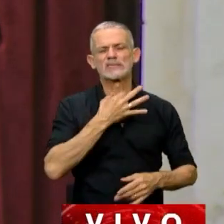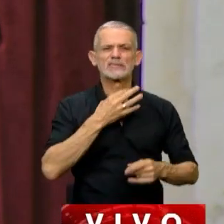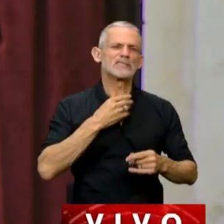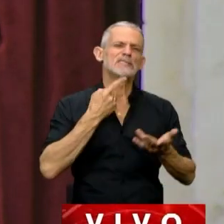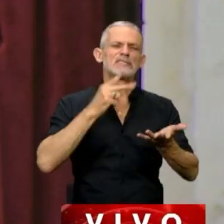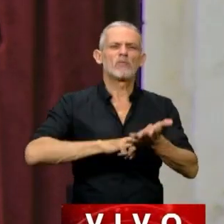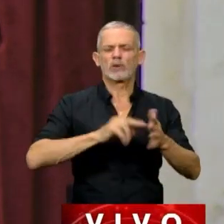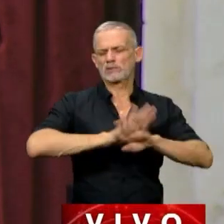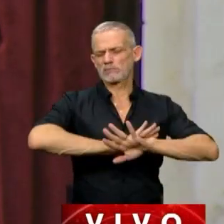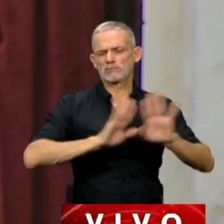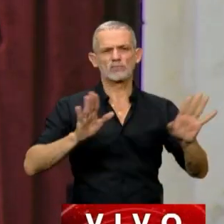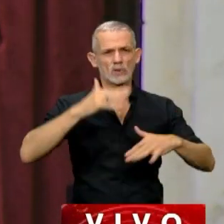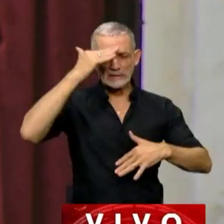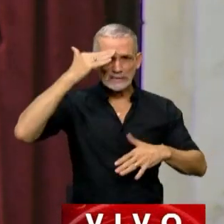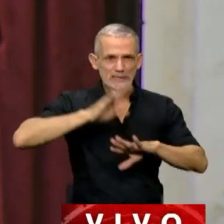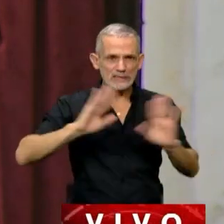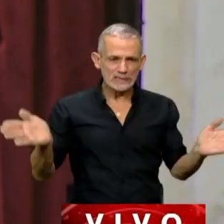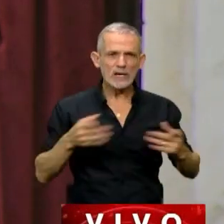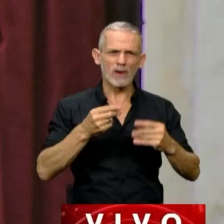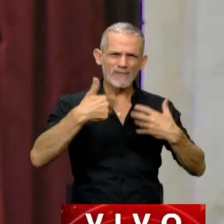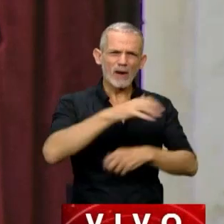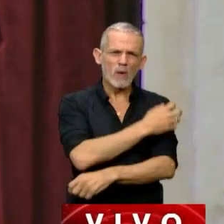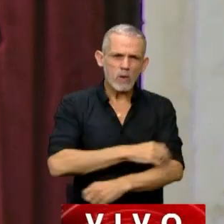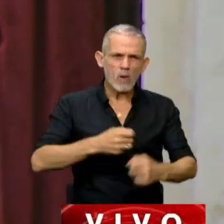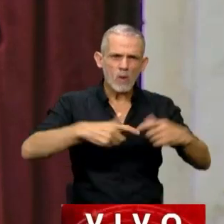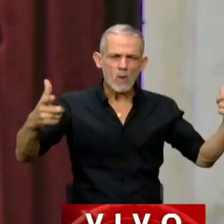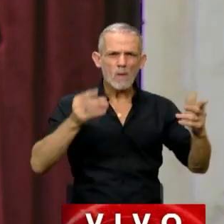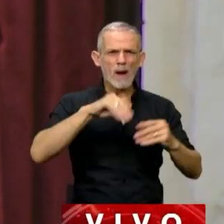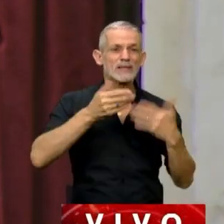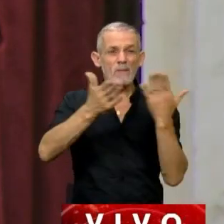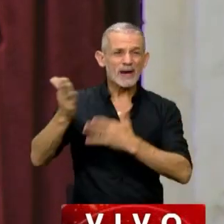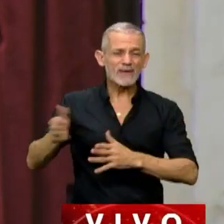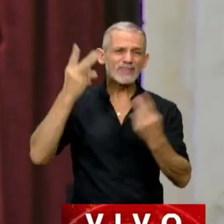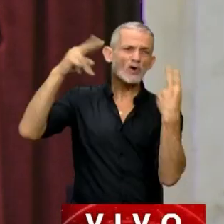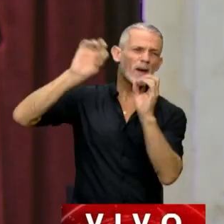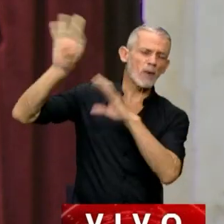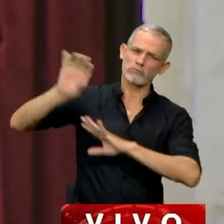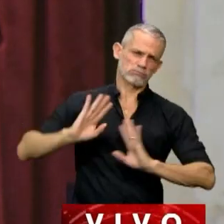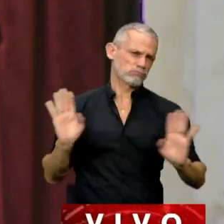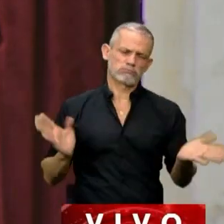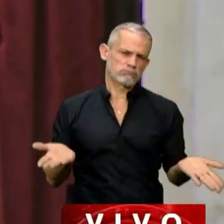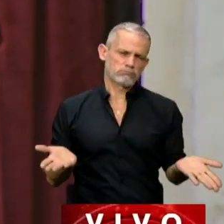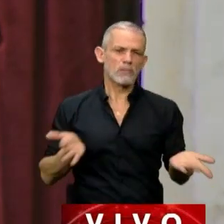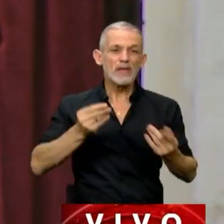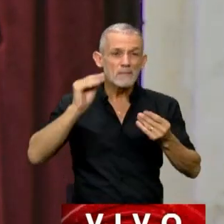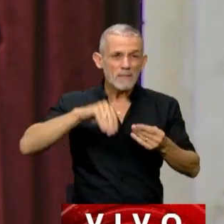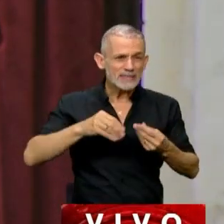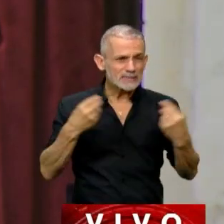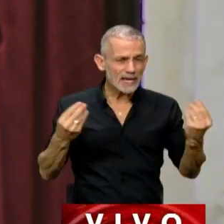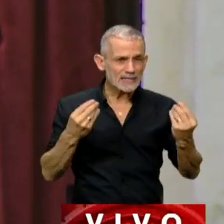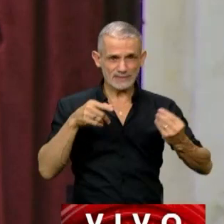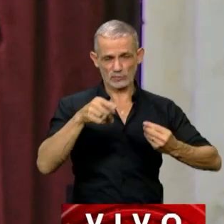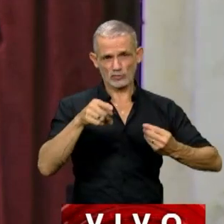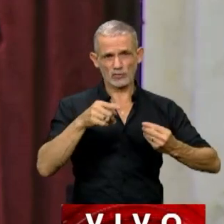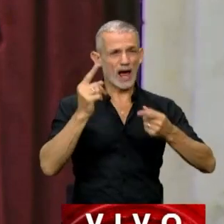contribuyentes, va a generar pobreza, no va a beneficiar a las exportaciones y sobre todo se trata